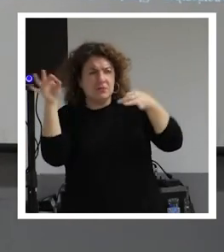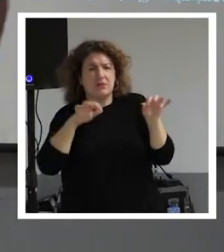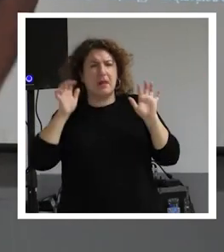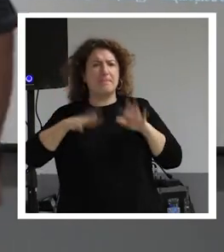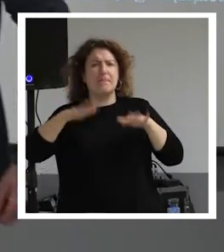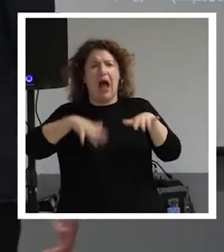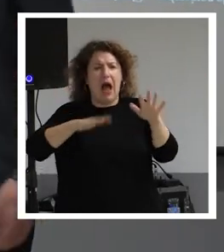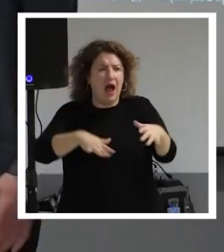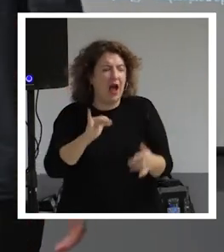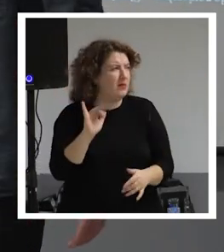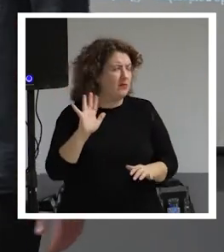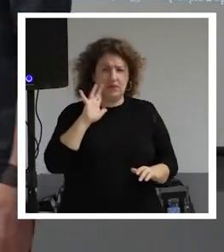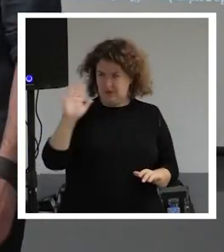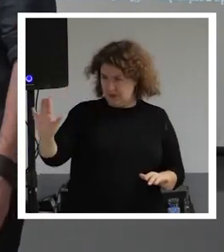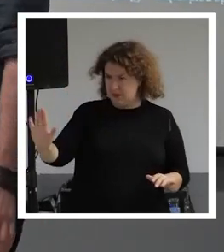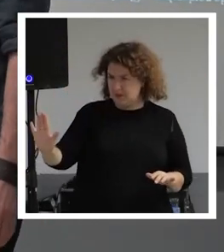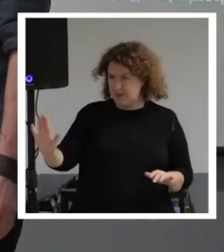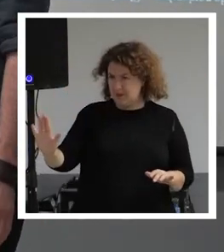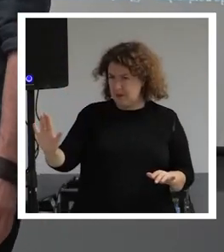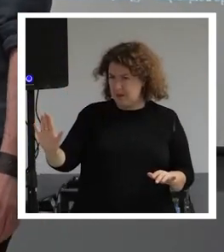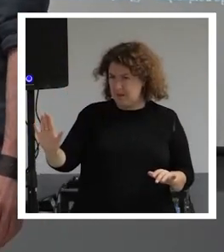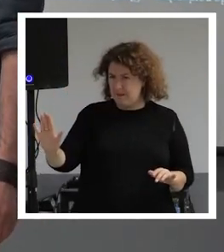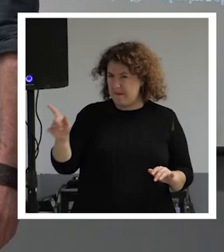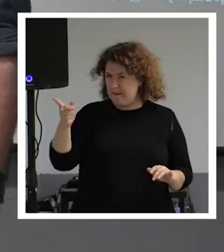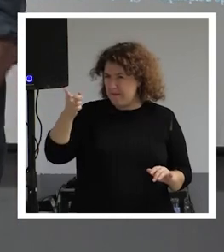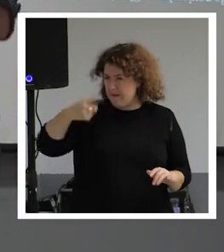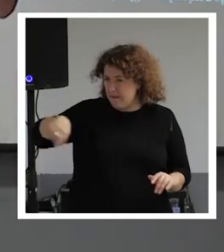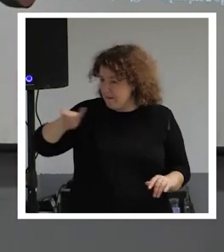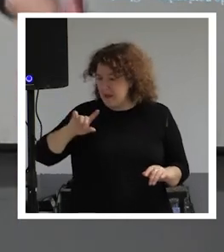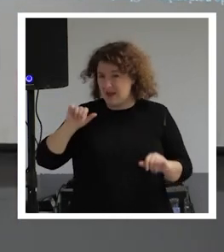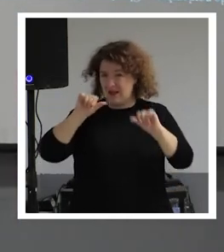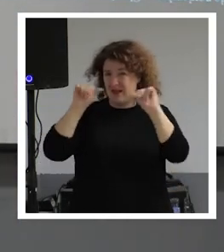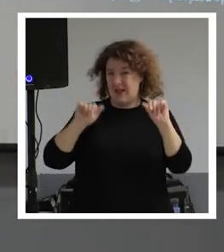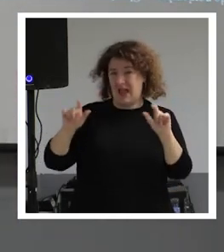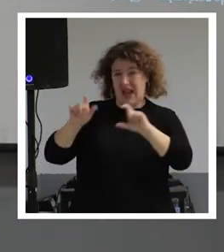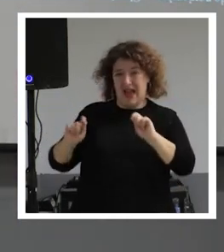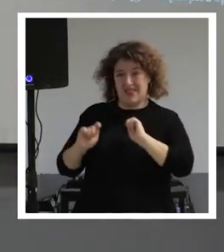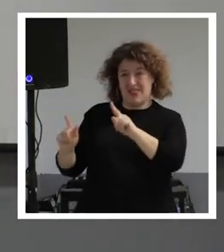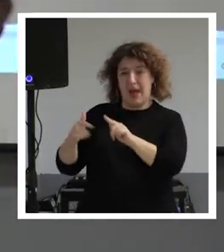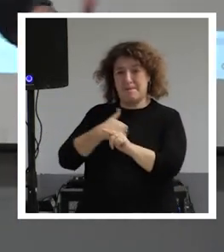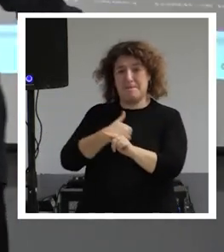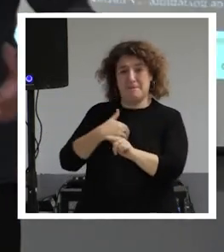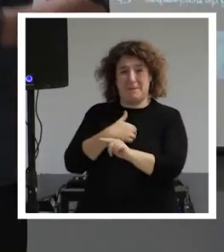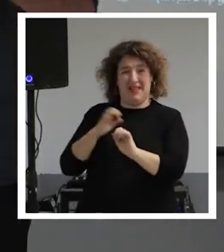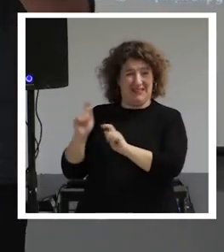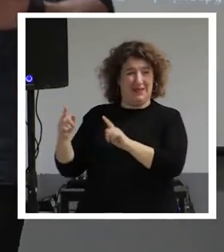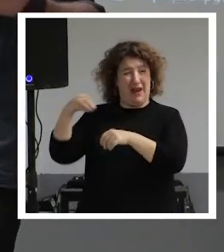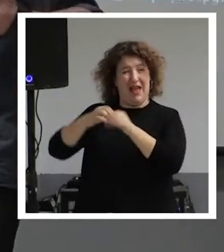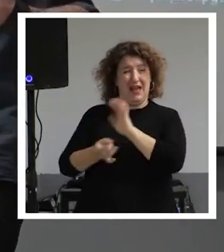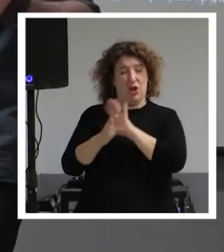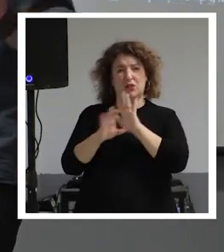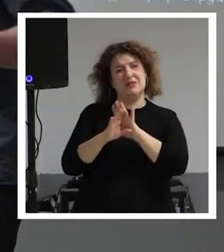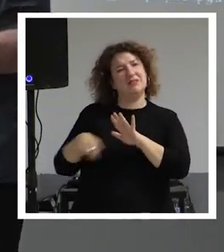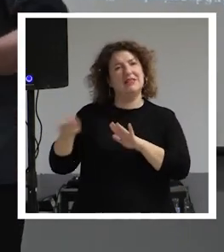cuando se dijo Oye cómo vamos a regular la participación ciudadana en la Constituyente todos dijeron Qué importa si el pueblo está movilizado el pueblo está atento había